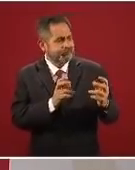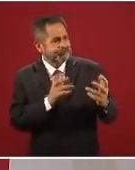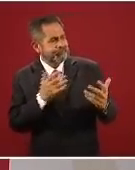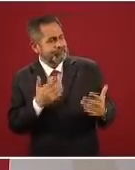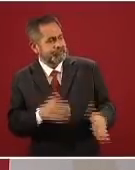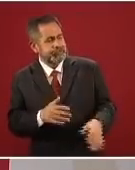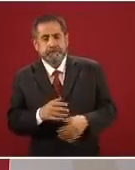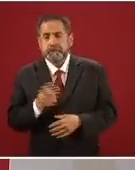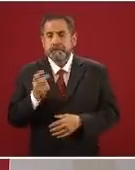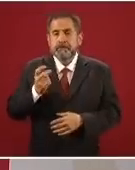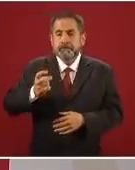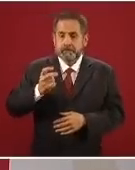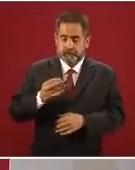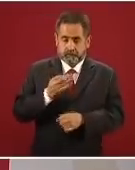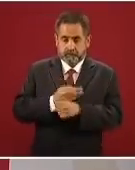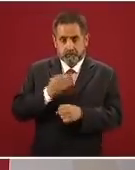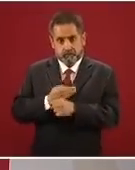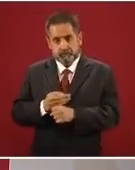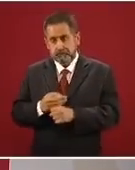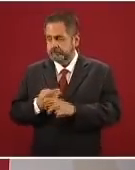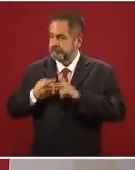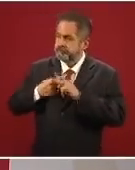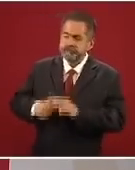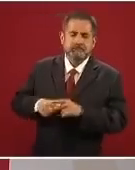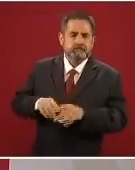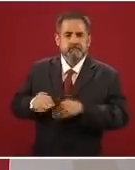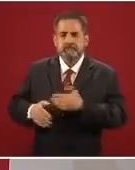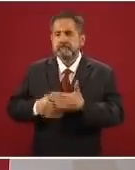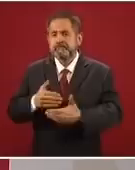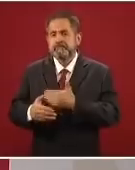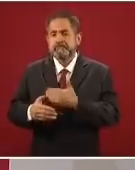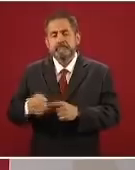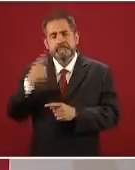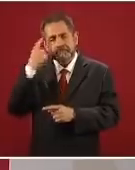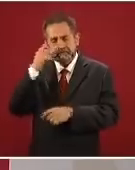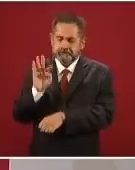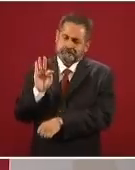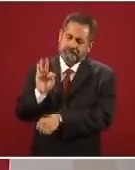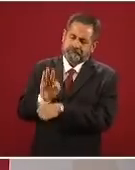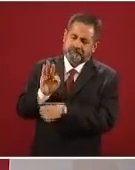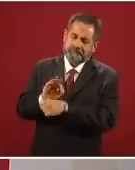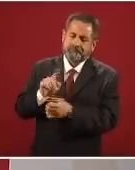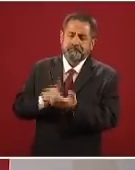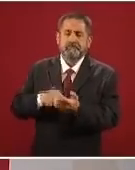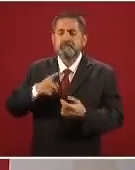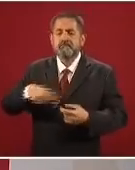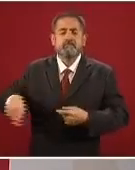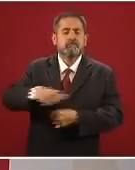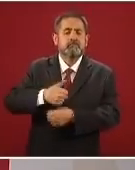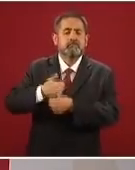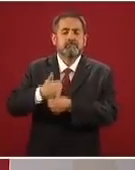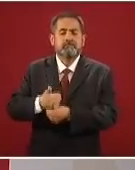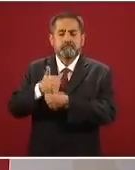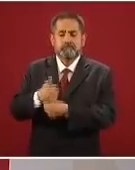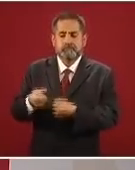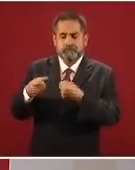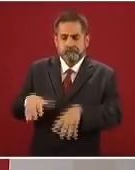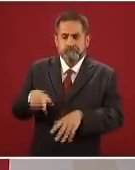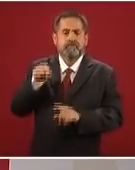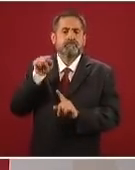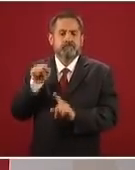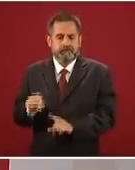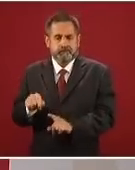las tareas que debemos de iniciar son en defensa de las víctimas